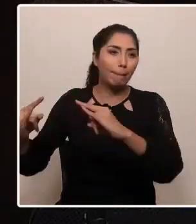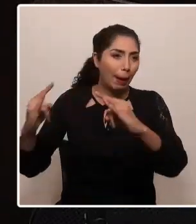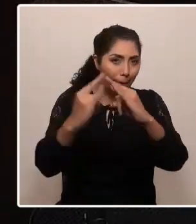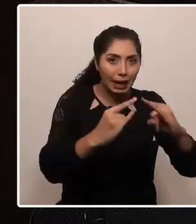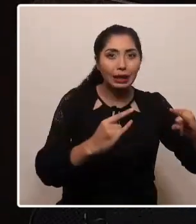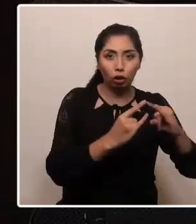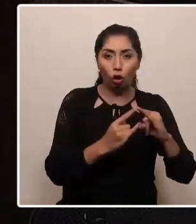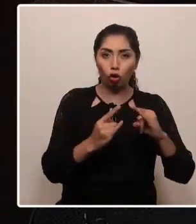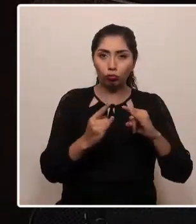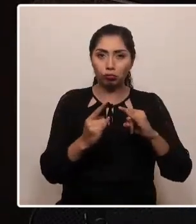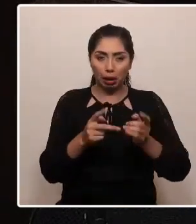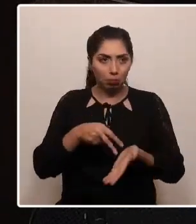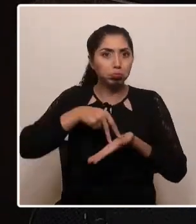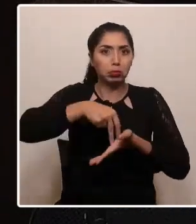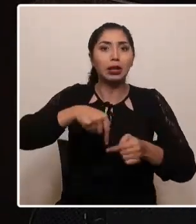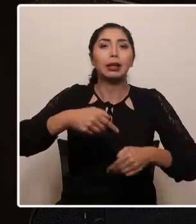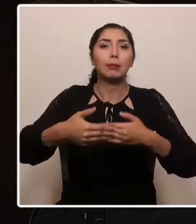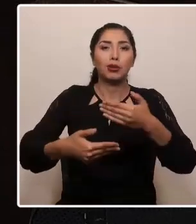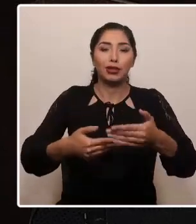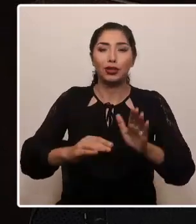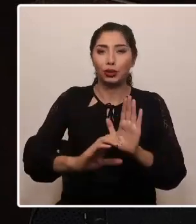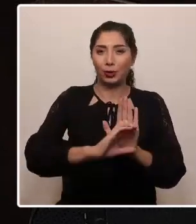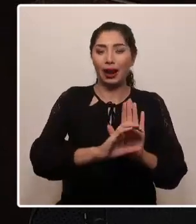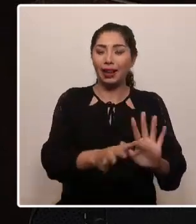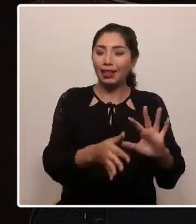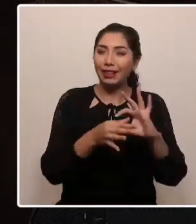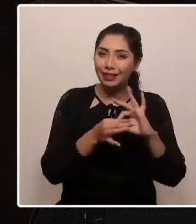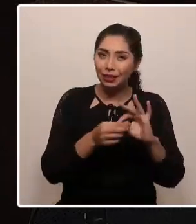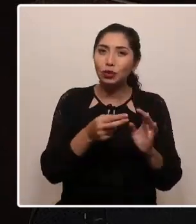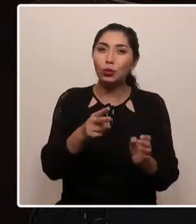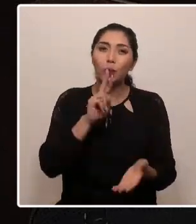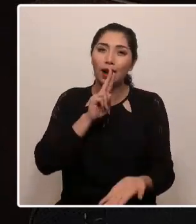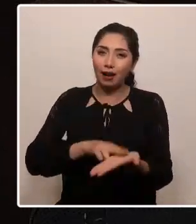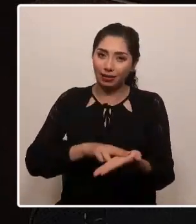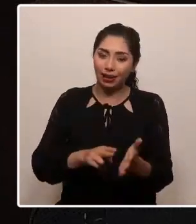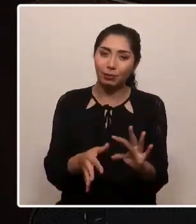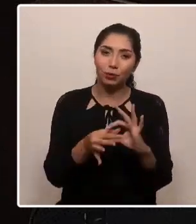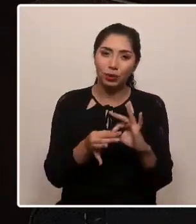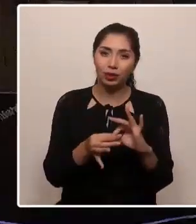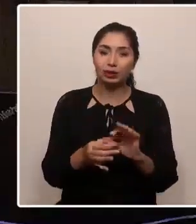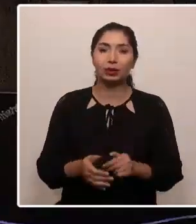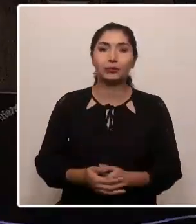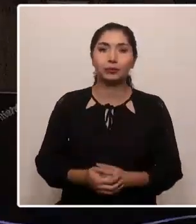proceso constitucional. Por lo tanto, agradezco su misiva y su carta. Muchas gracias.